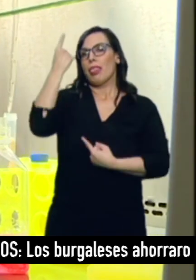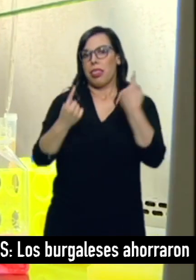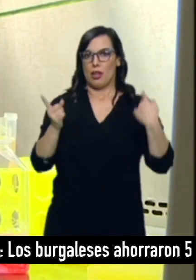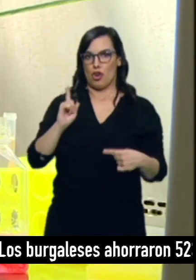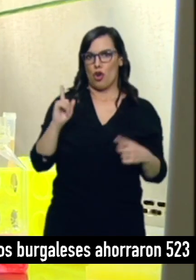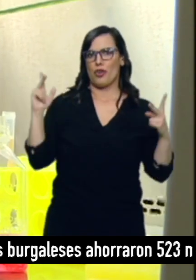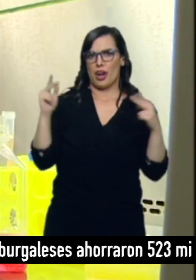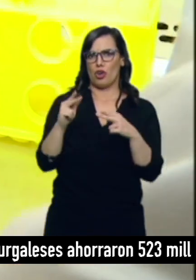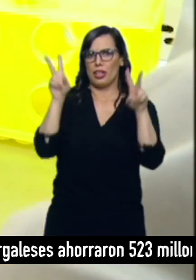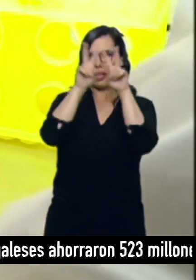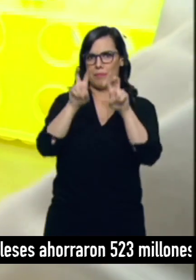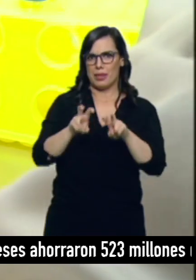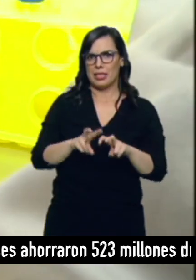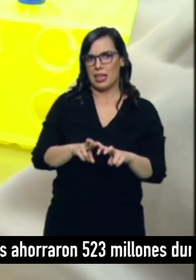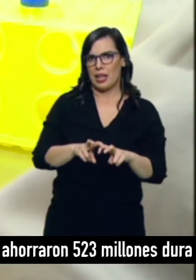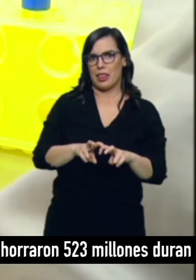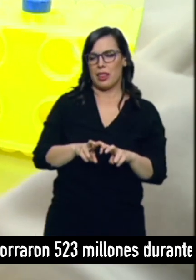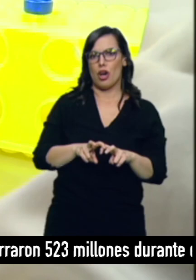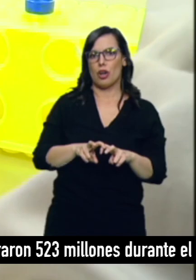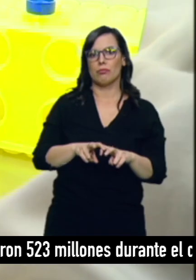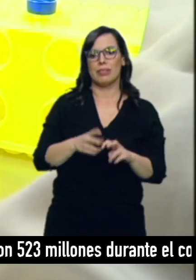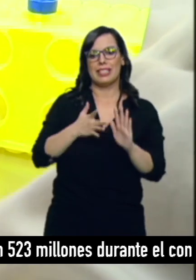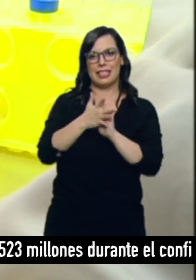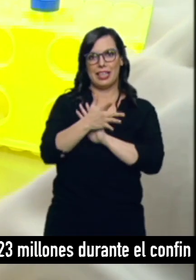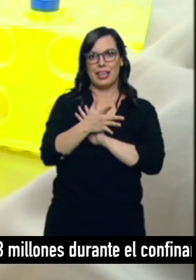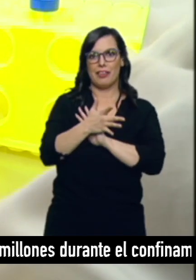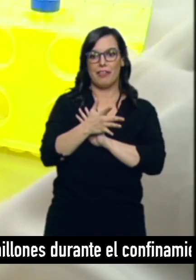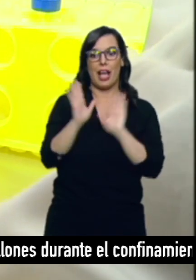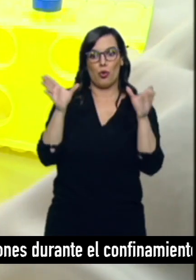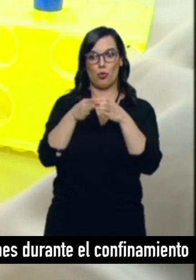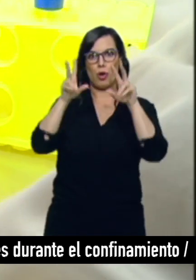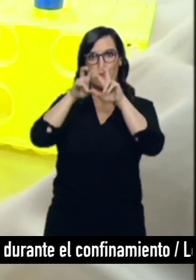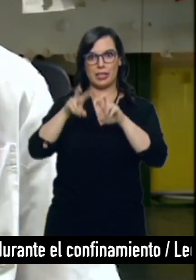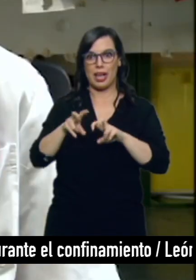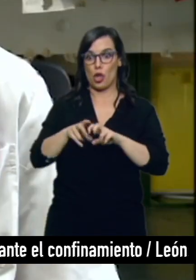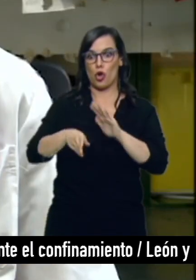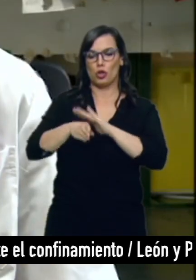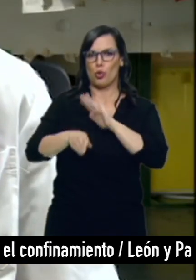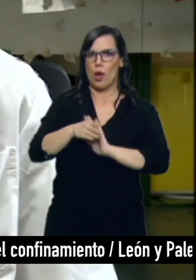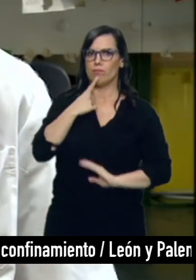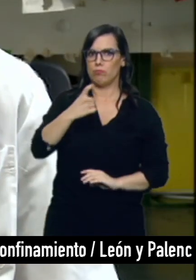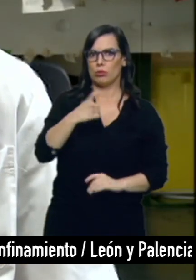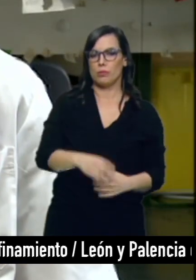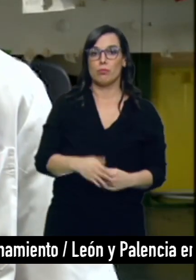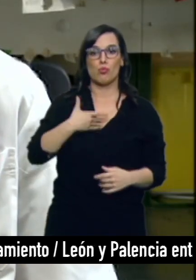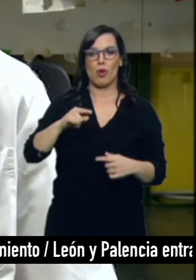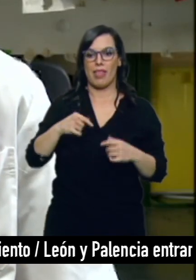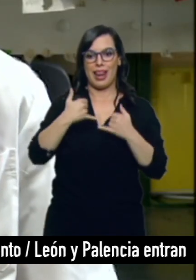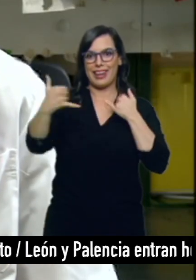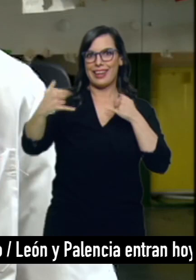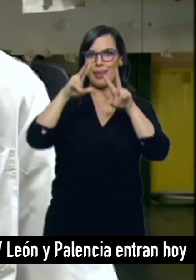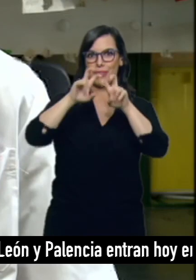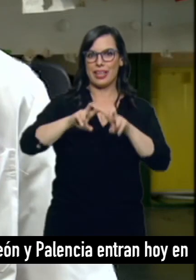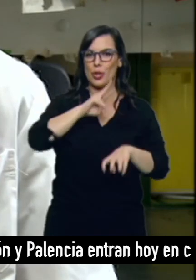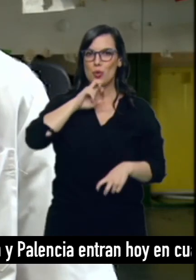fondos para investigación no COVID está poniendo en serio riesgo la continuidad de muchos grupos de investigación. Se pueden truncar líneas de investigación